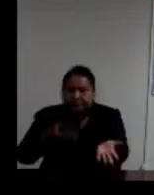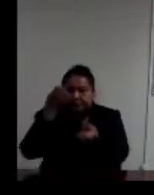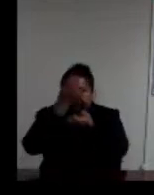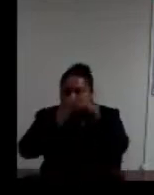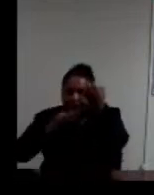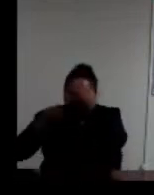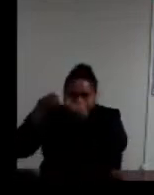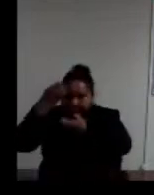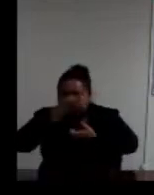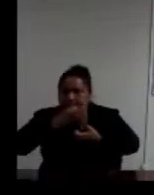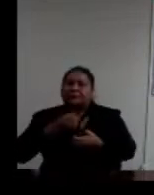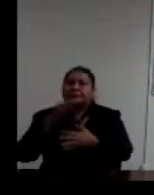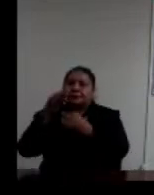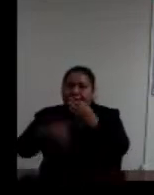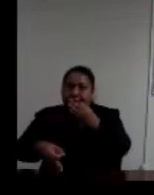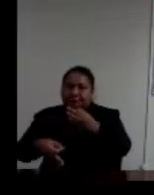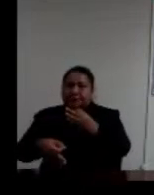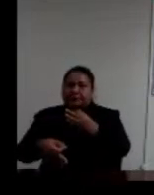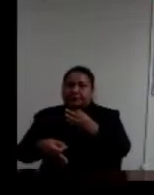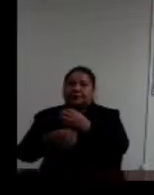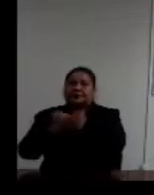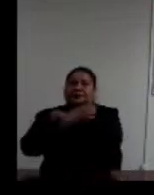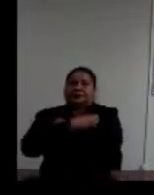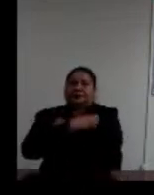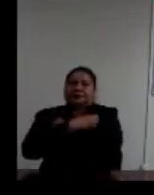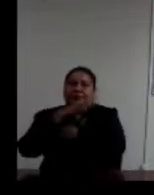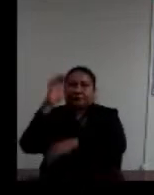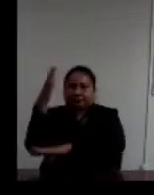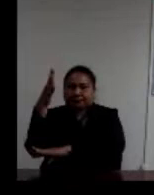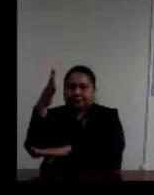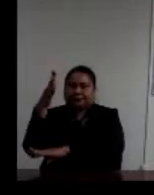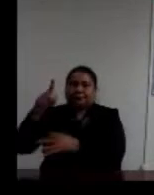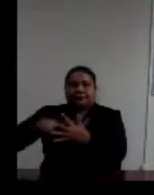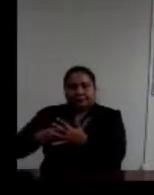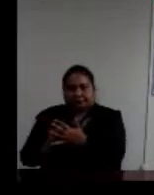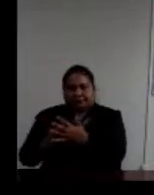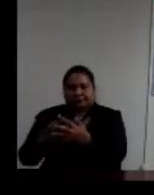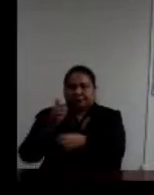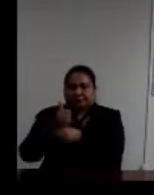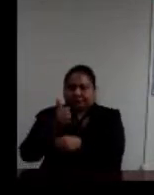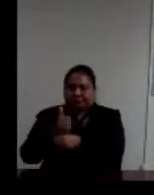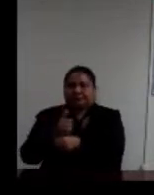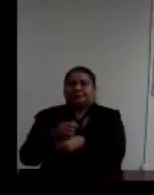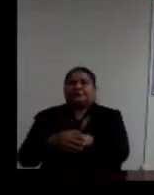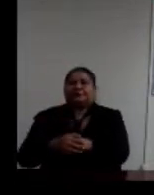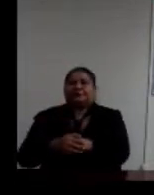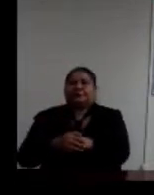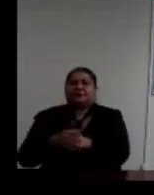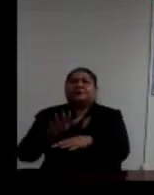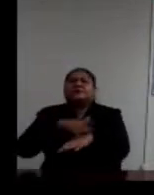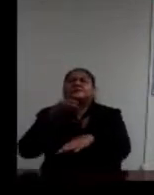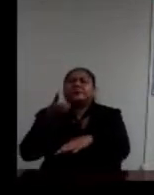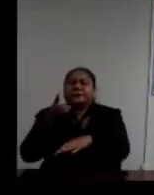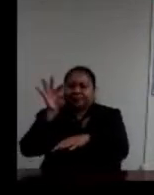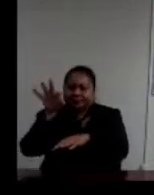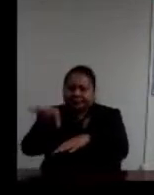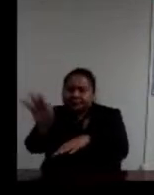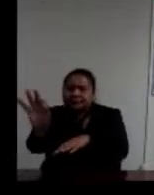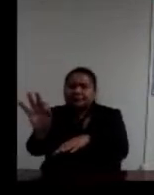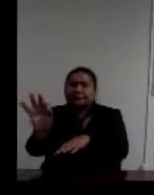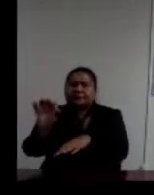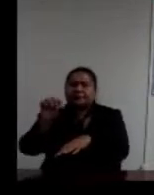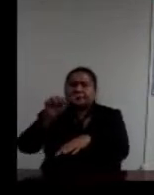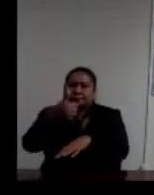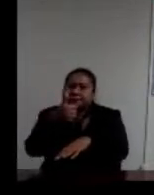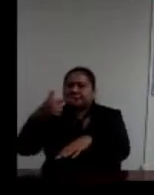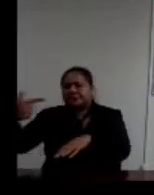evaluación, pues terminan la educación preescolar y inician la educación primaria. ¿Por qué en este grado encontramos entre los 6 y